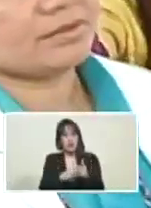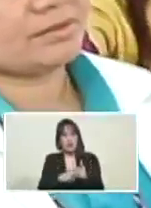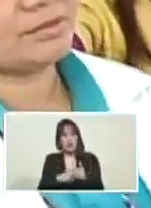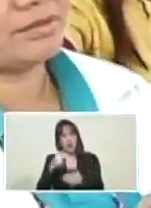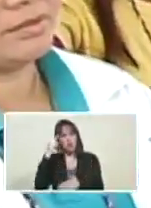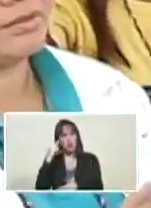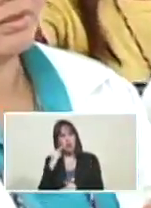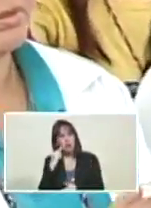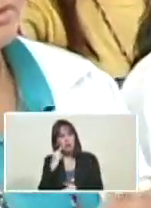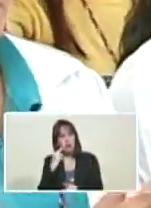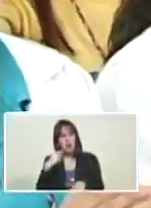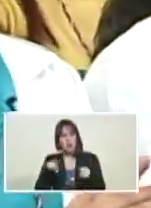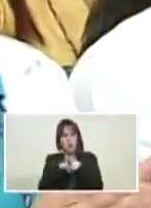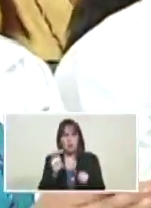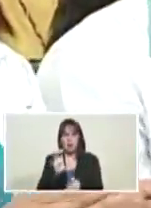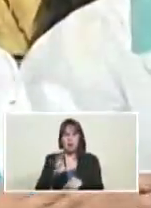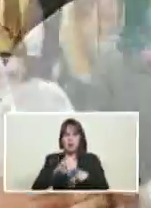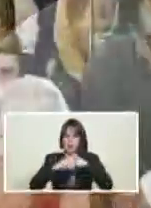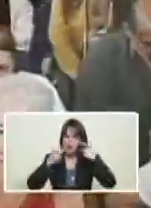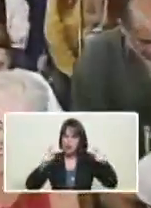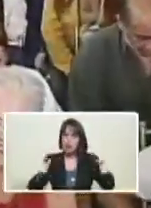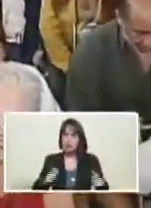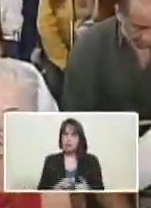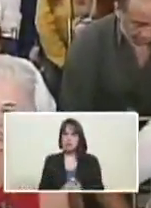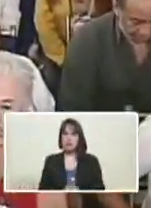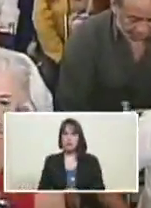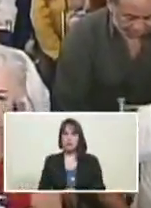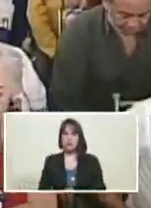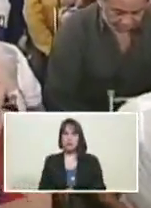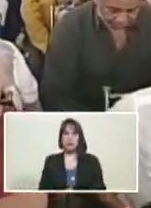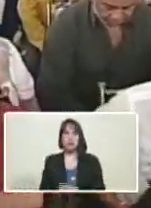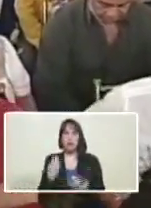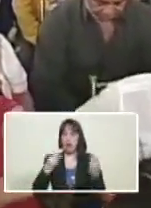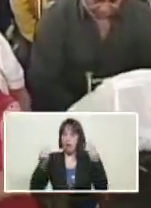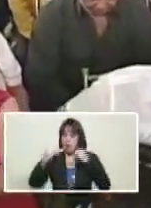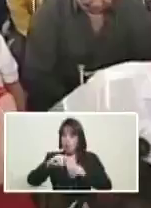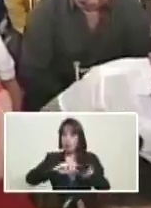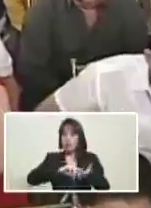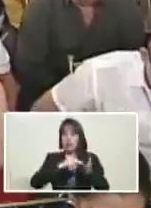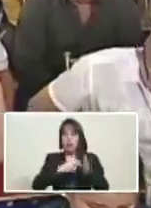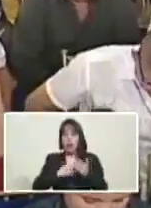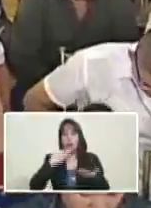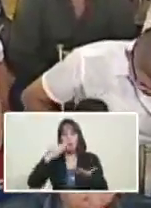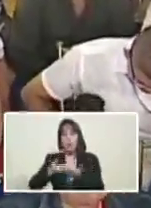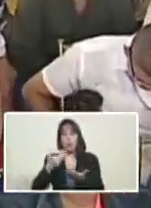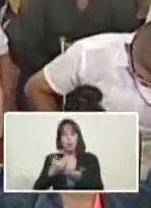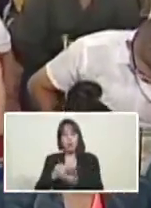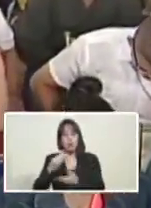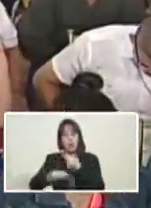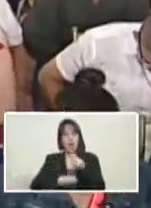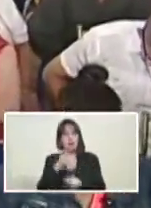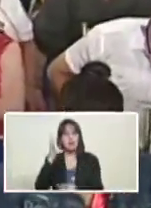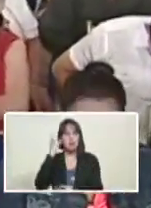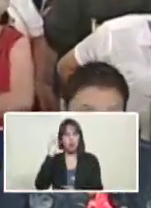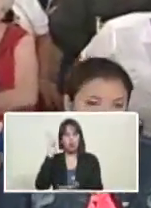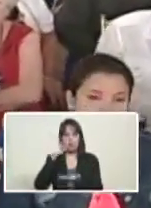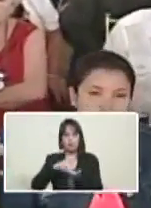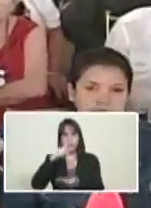grande. Vamos a desarrollar el concepto. Estoy de acuerdo con la propuesta que hace Marián. Marián.